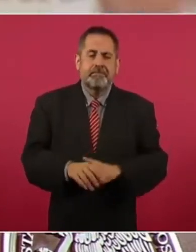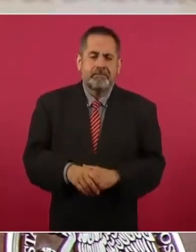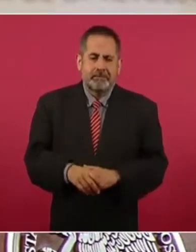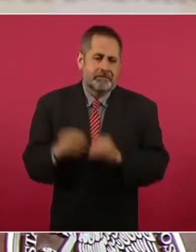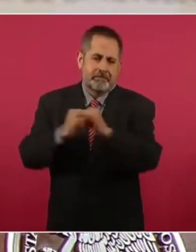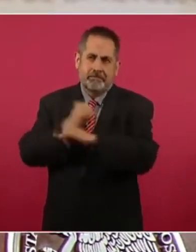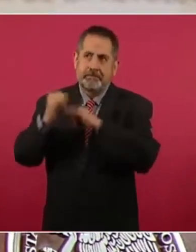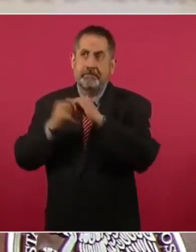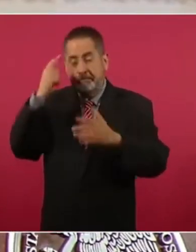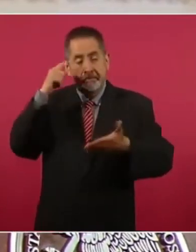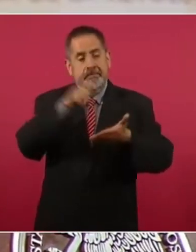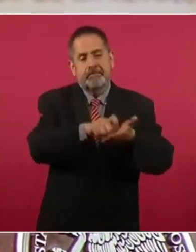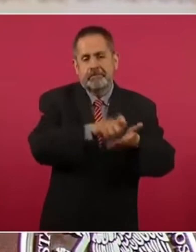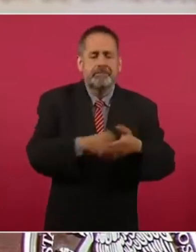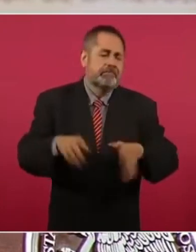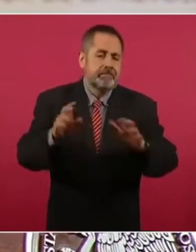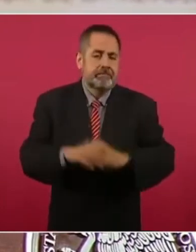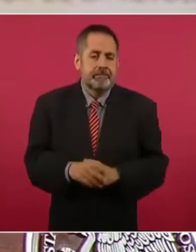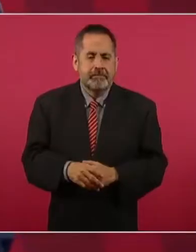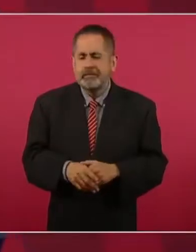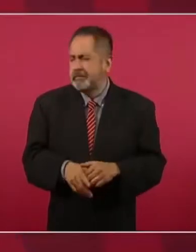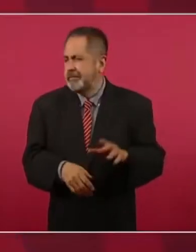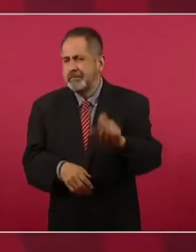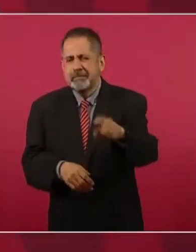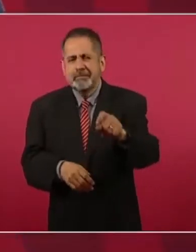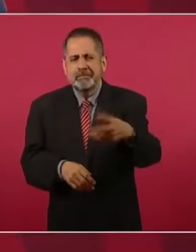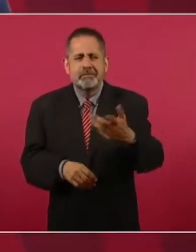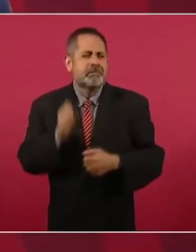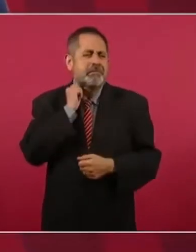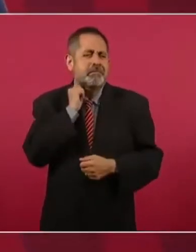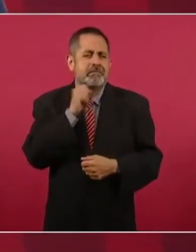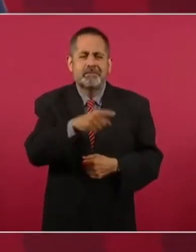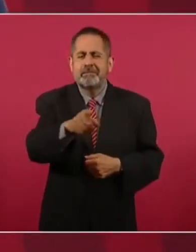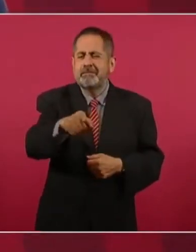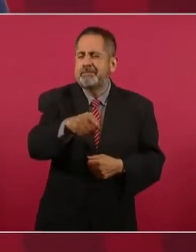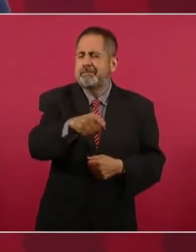nivel internacional. Bueno, hasta el senador